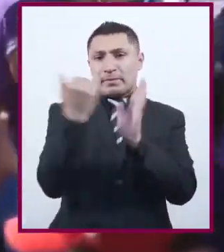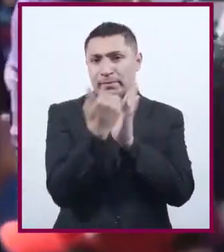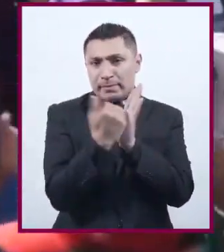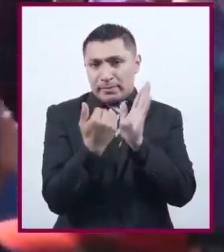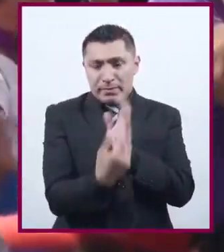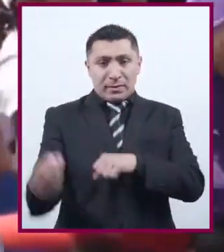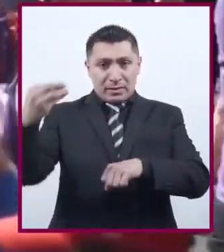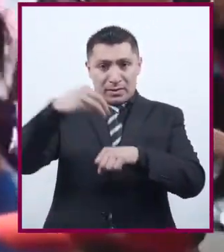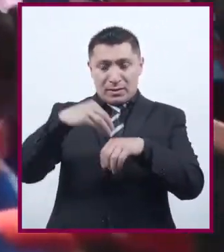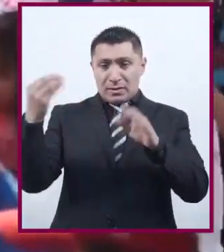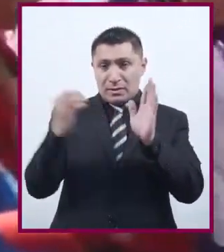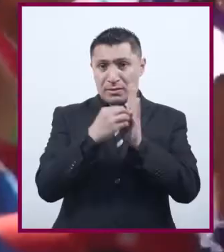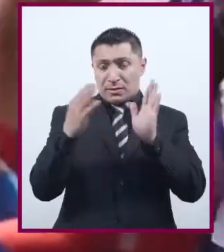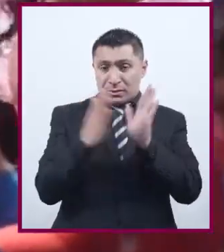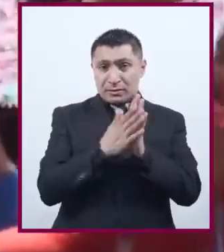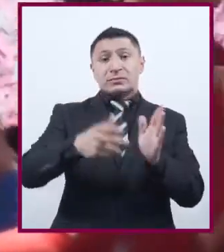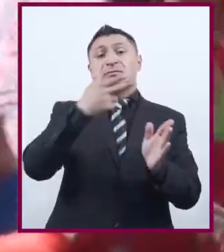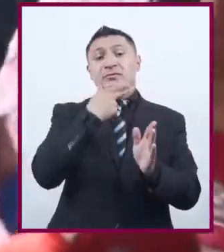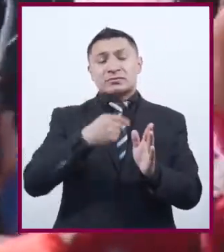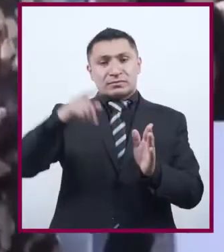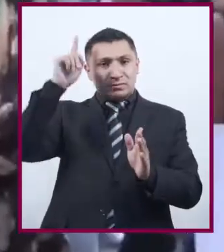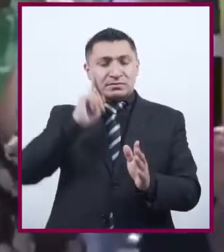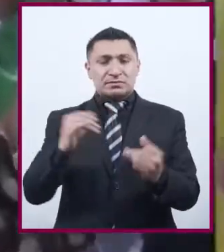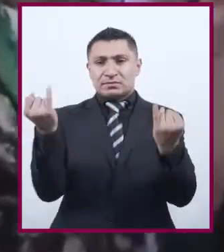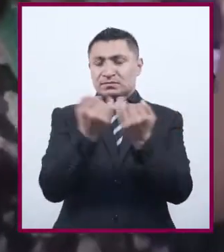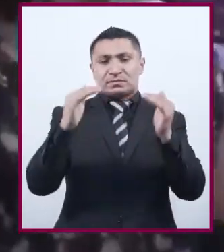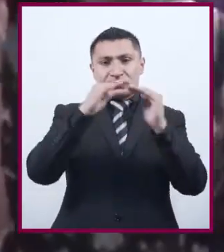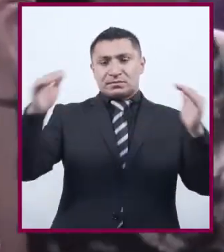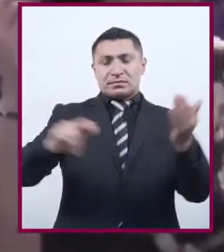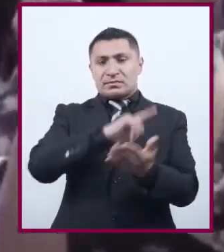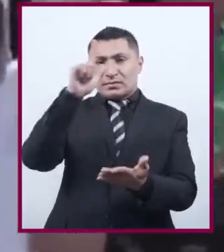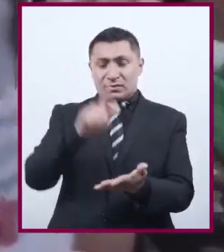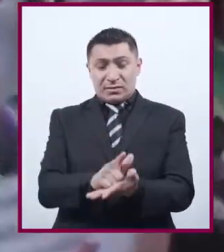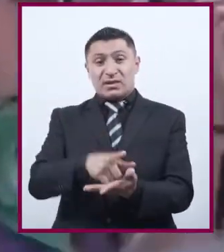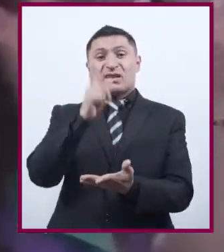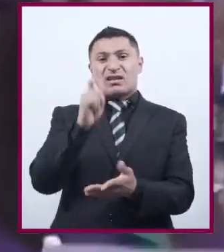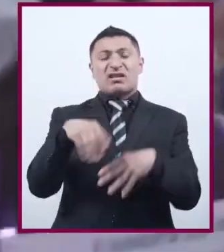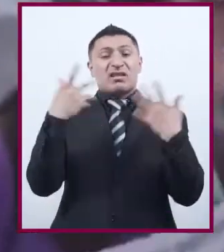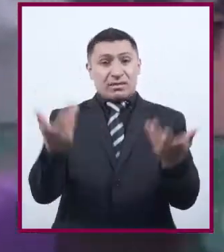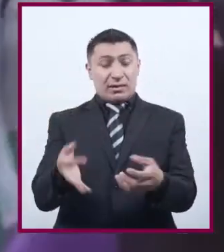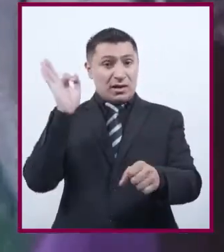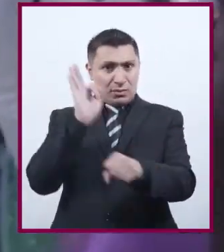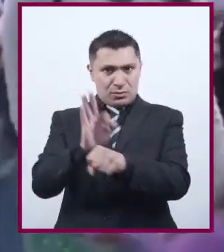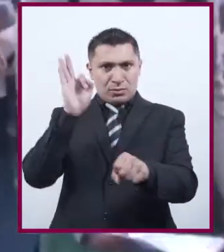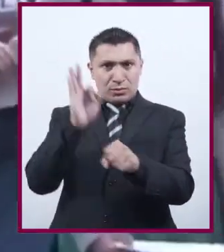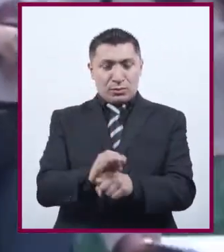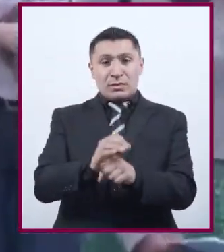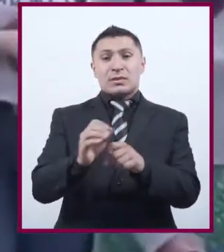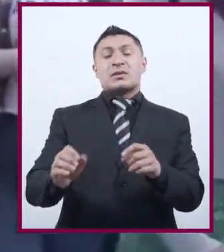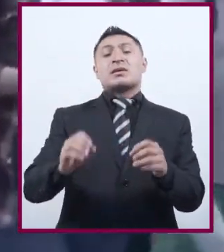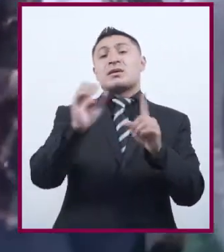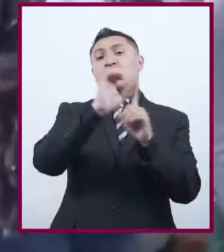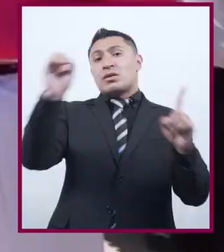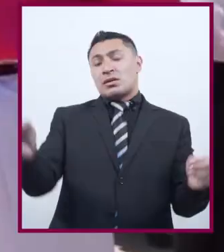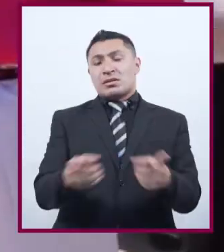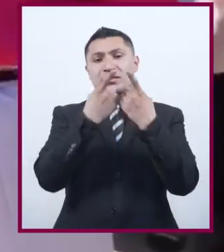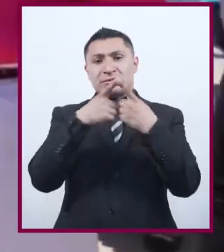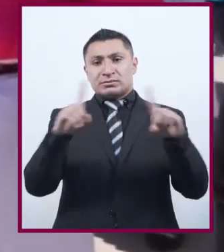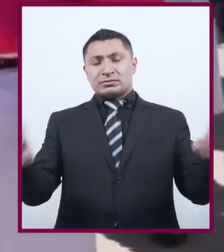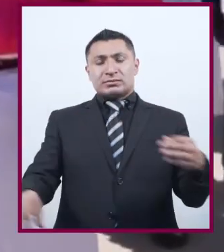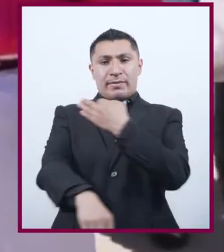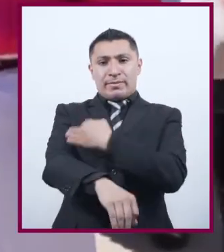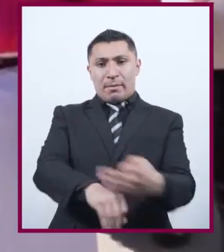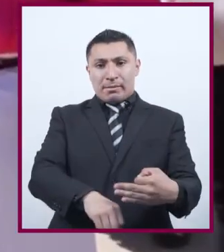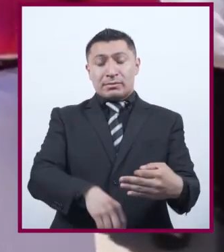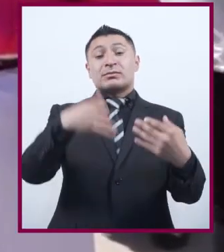varón y la mujer son iguales ante la ley, que ésta protegerá la organización y el desarrollo de la familia y